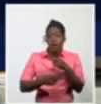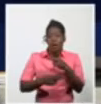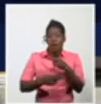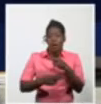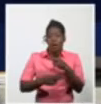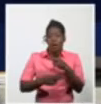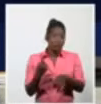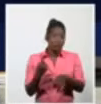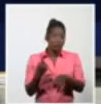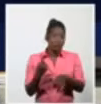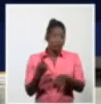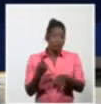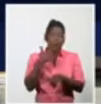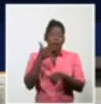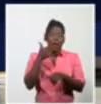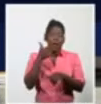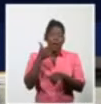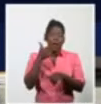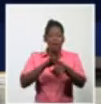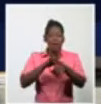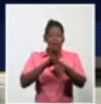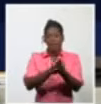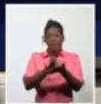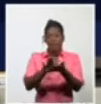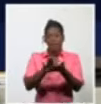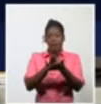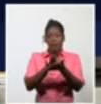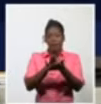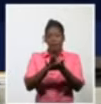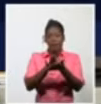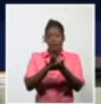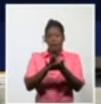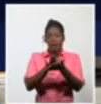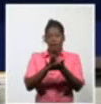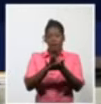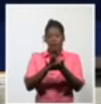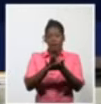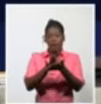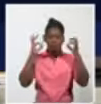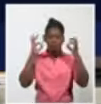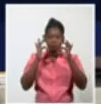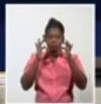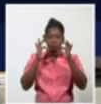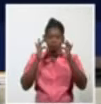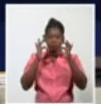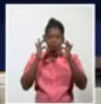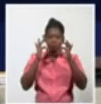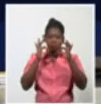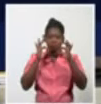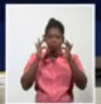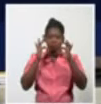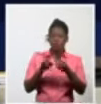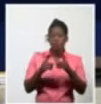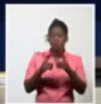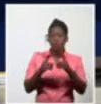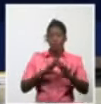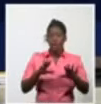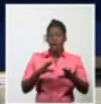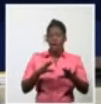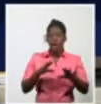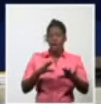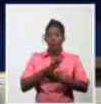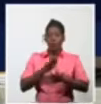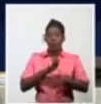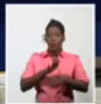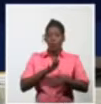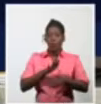es prevenir, lo mejor es protegerse, porque digamos, ya estamos teniendo la cultura